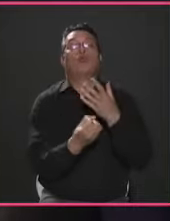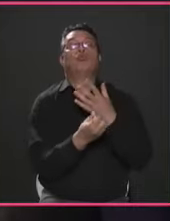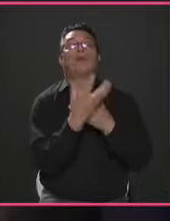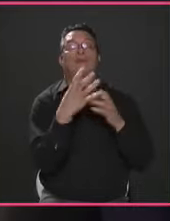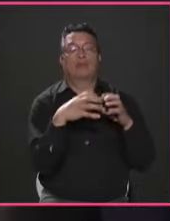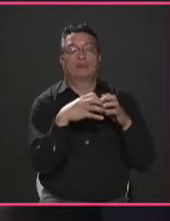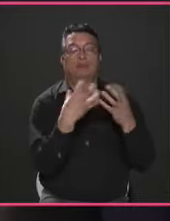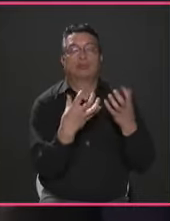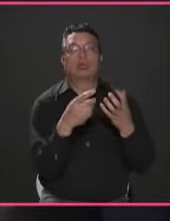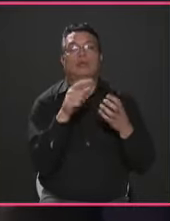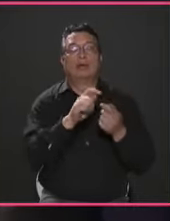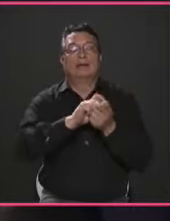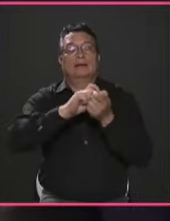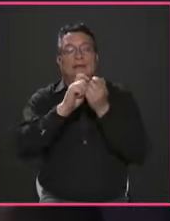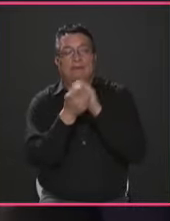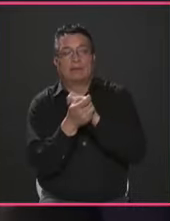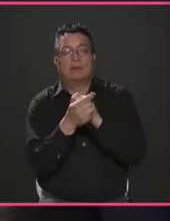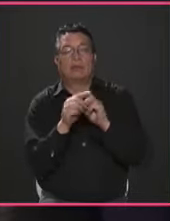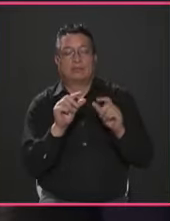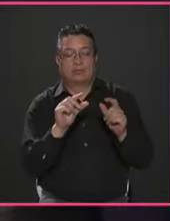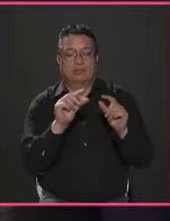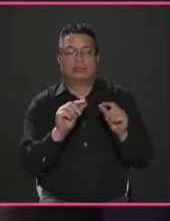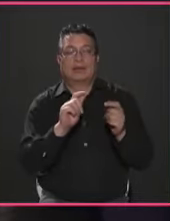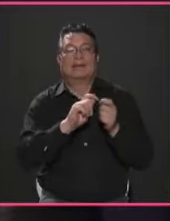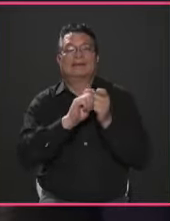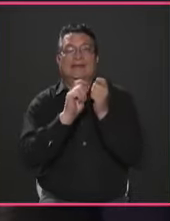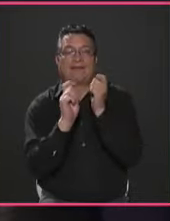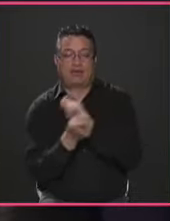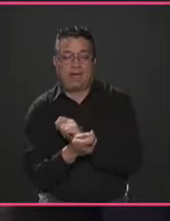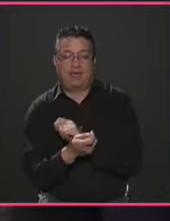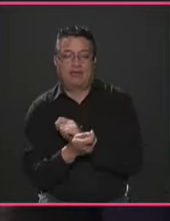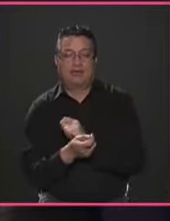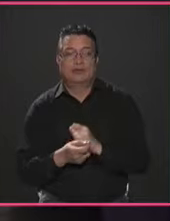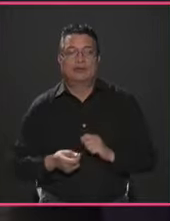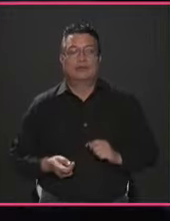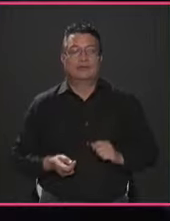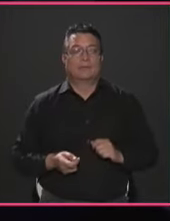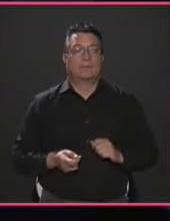está transformado en una pequeña manera